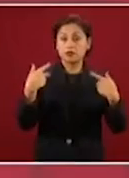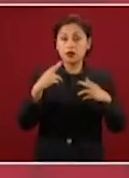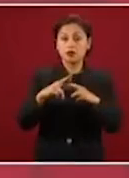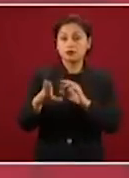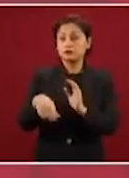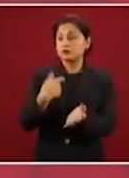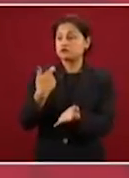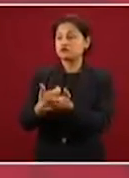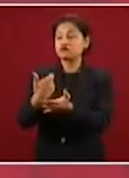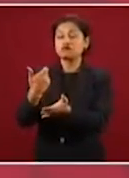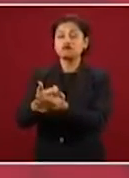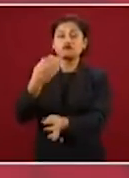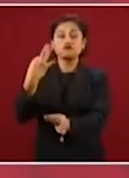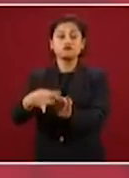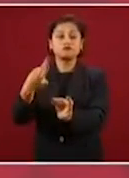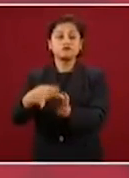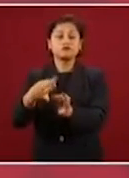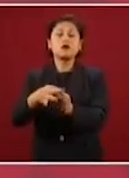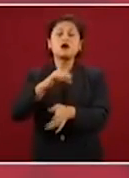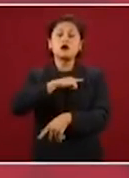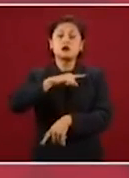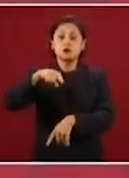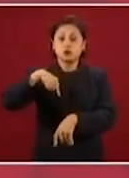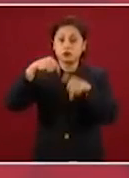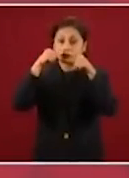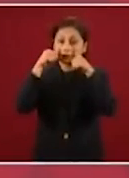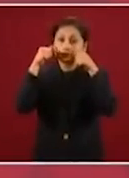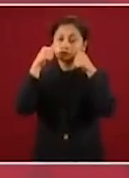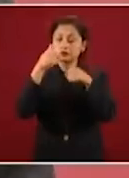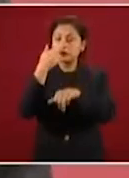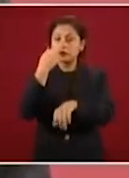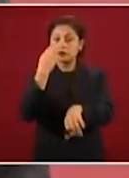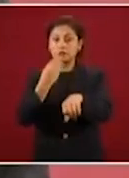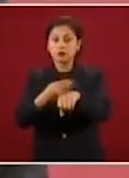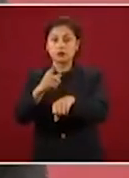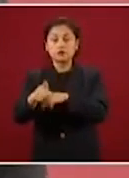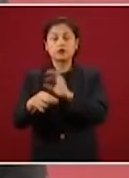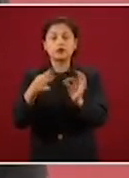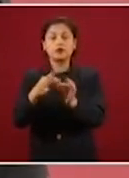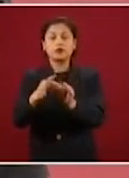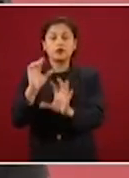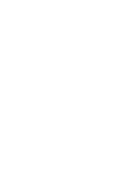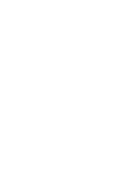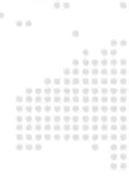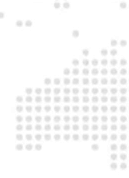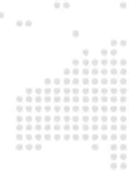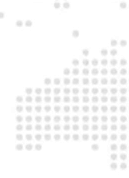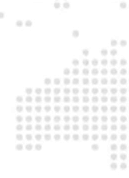Nos hacemos responsables de que no falte el presupuesto.